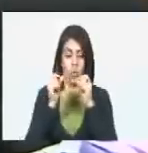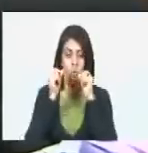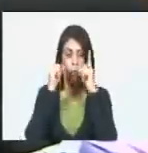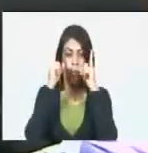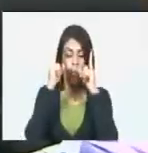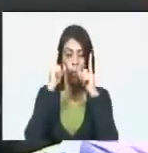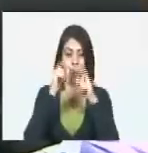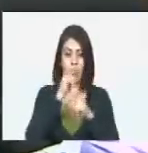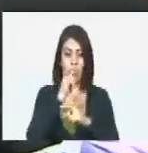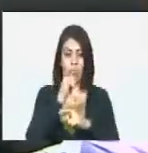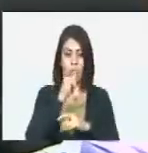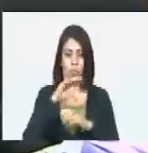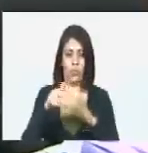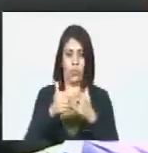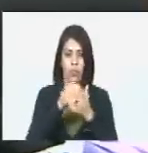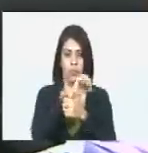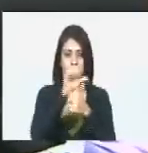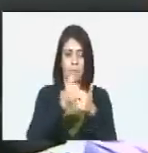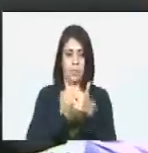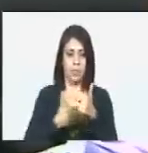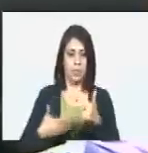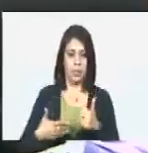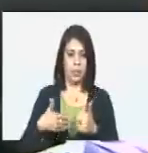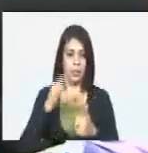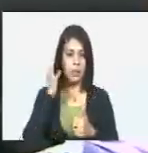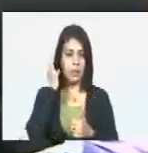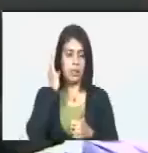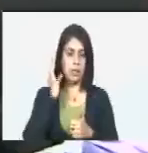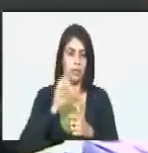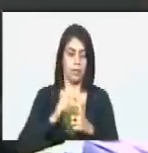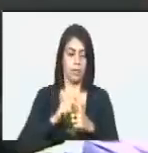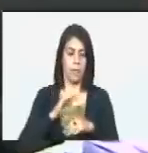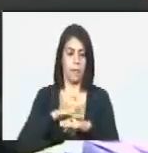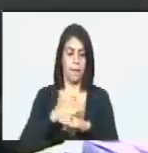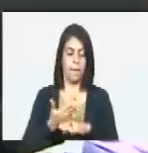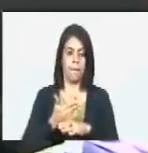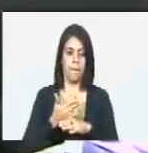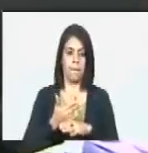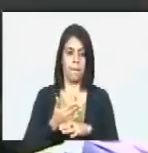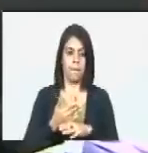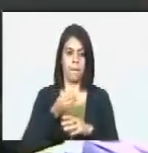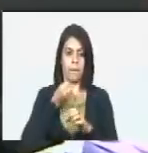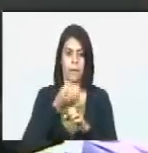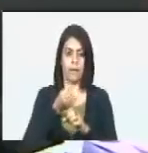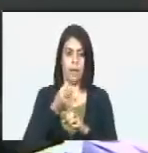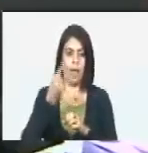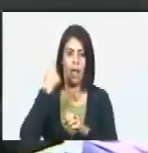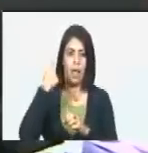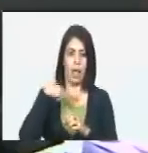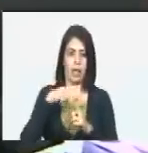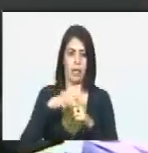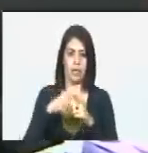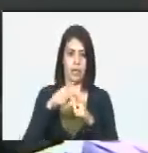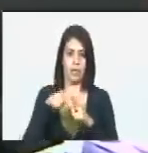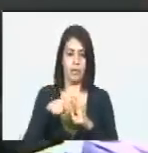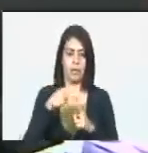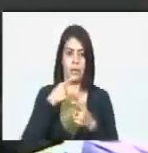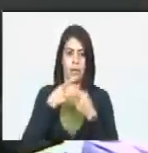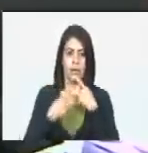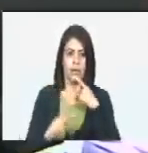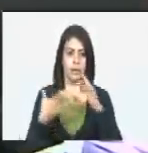la vicepresidenta, por los relatos de ayer expresados a través